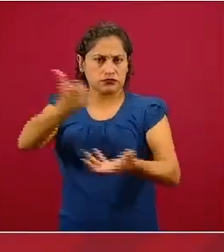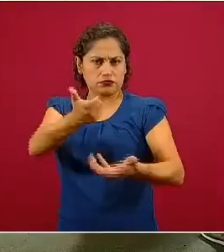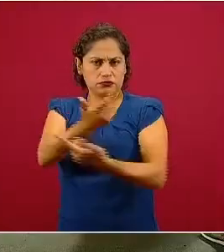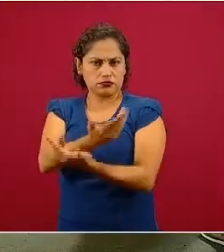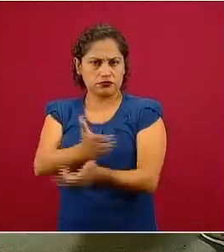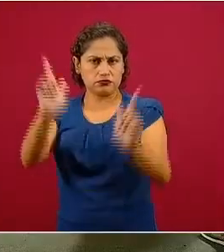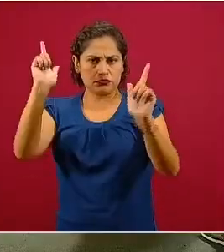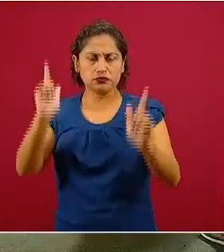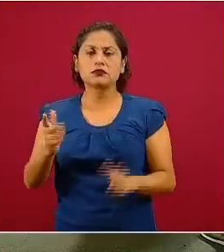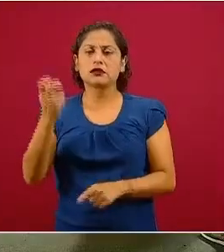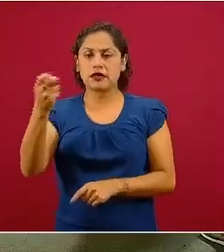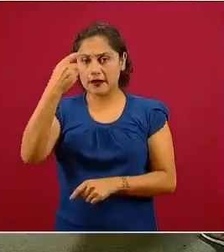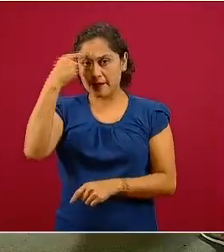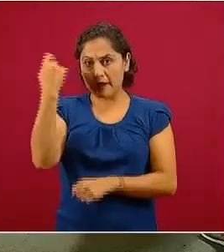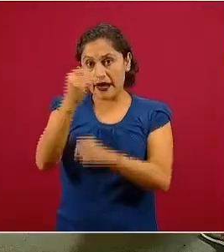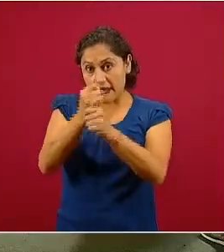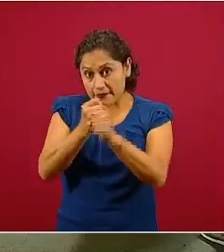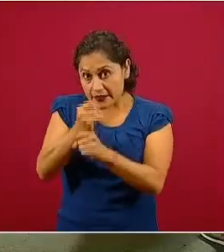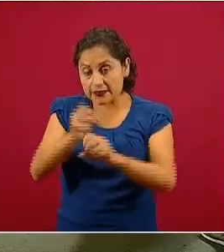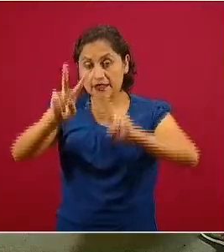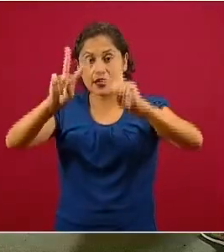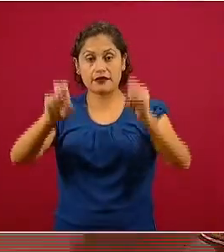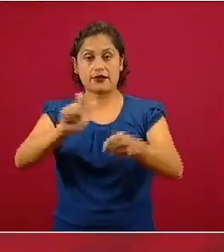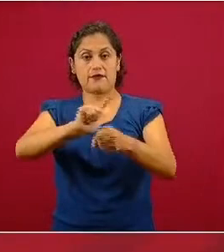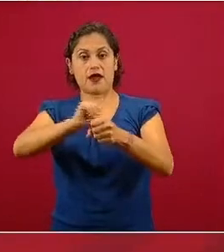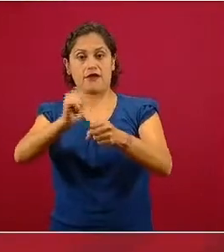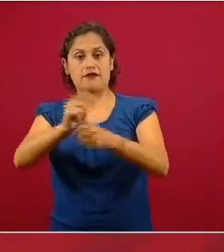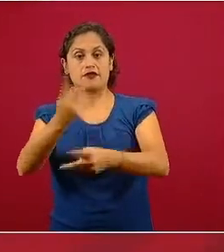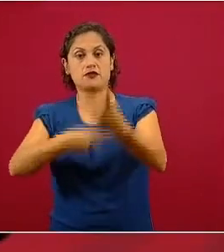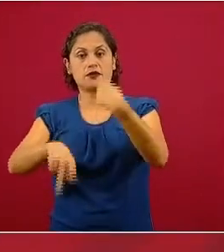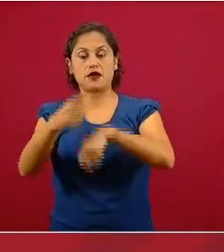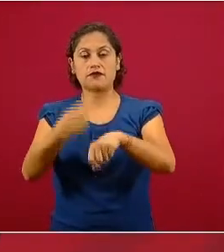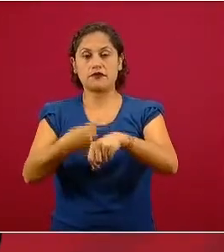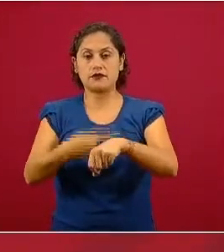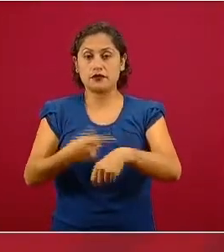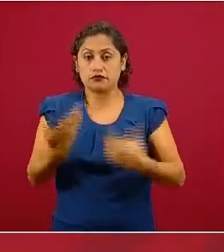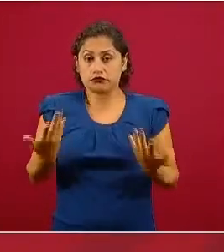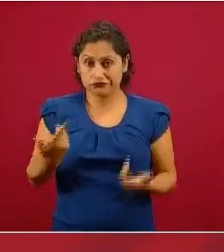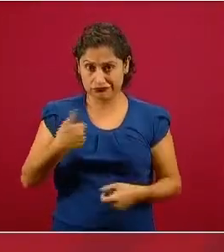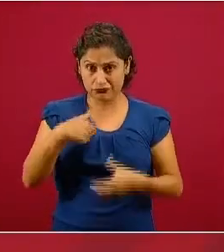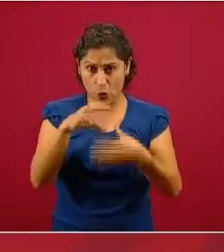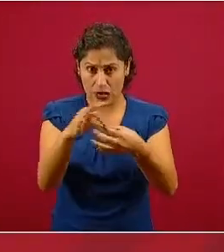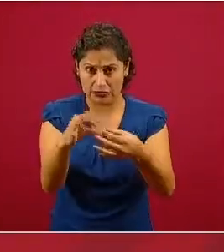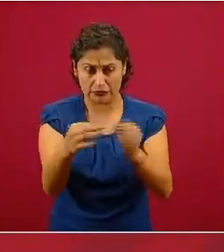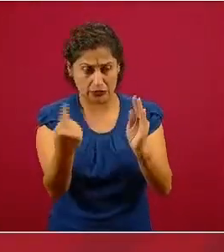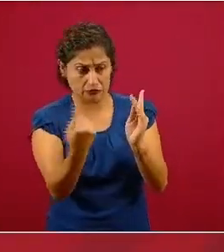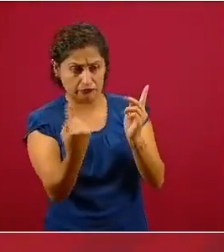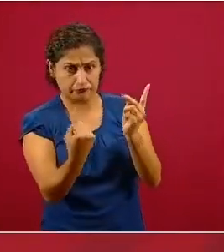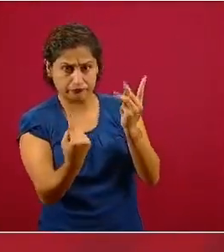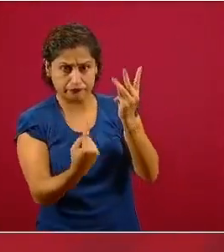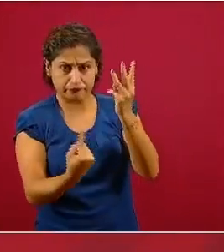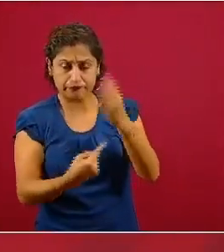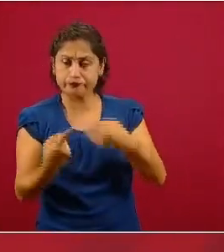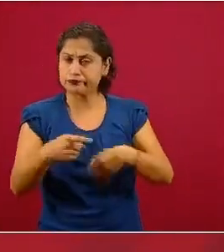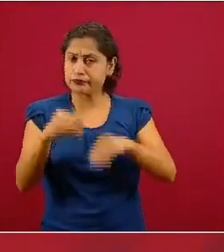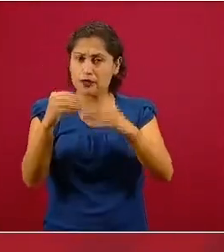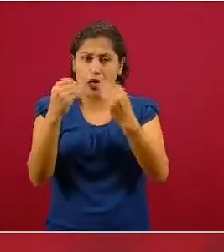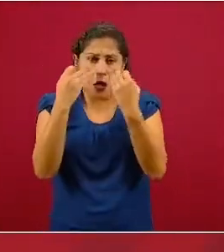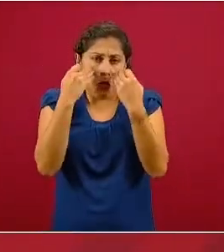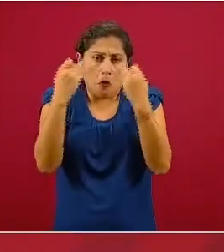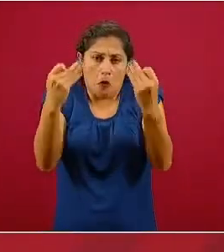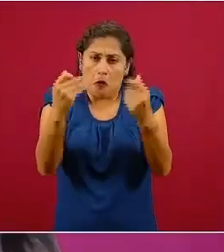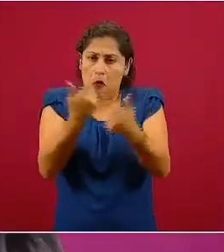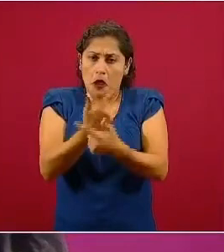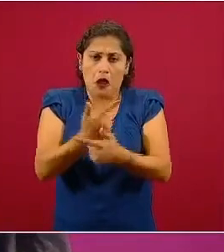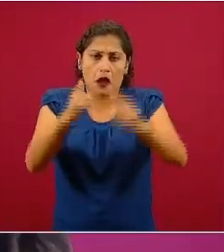la investigación de esta materia. Todo esto es absolutamente transparente, se ha declarado una y otra vez, y eso